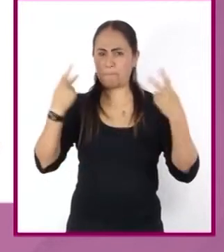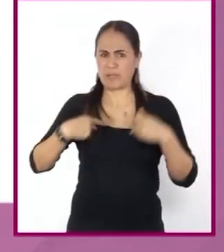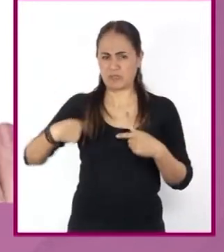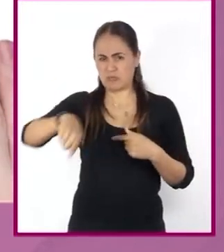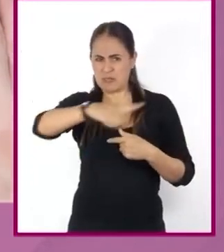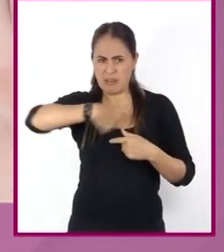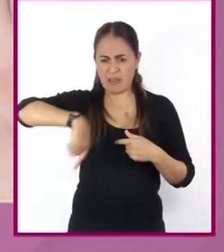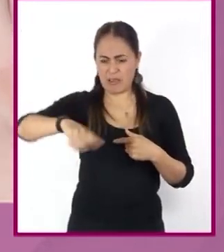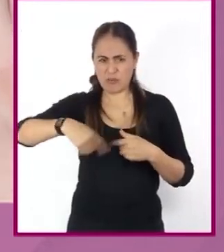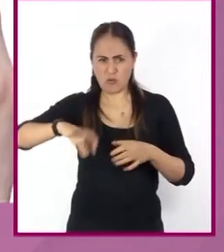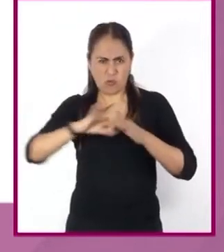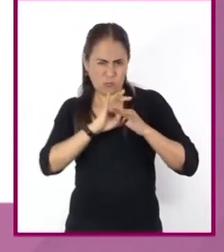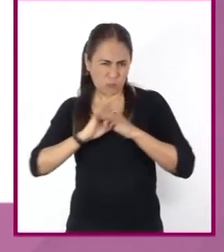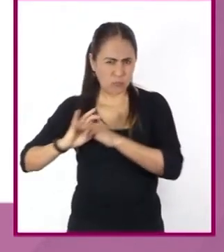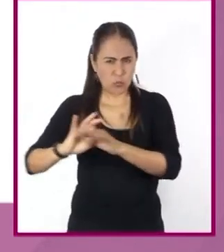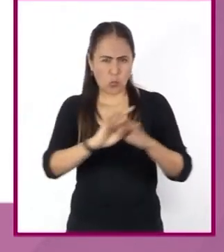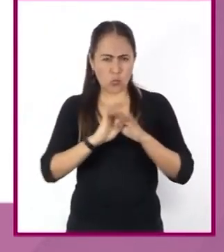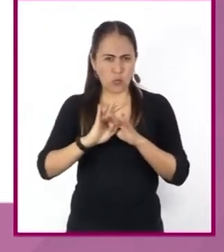los colonos.